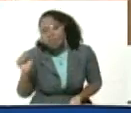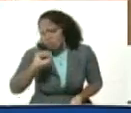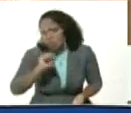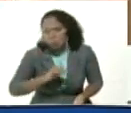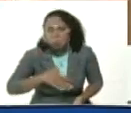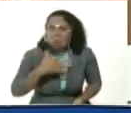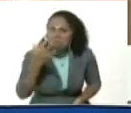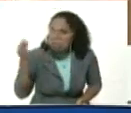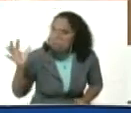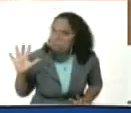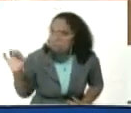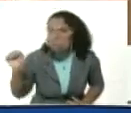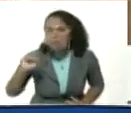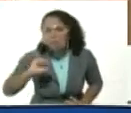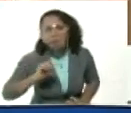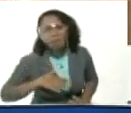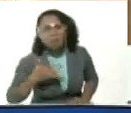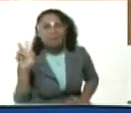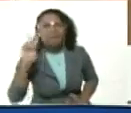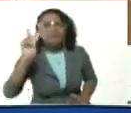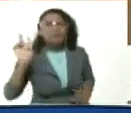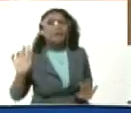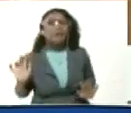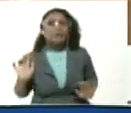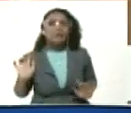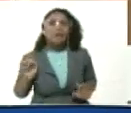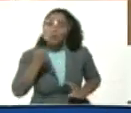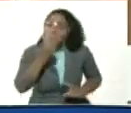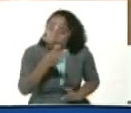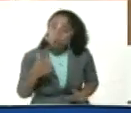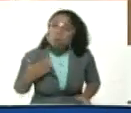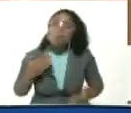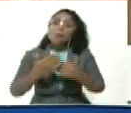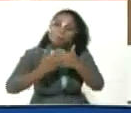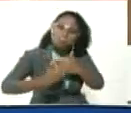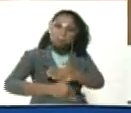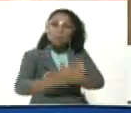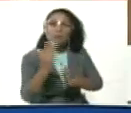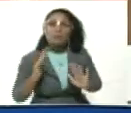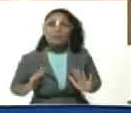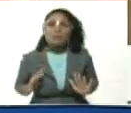¿verdad? Sí se puede, Venezuela. Bueno, vámonos para adelante, pues.